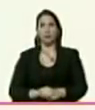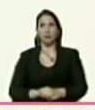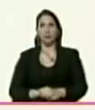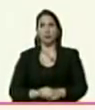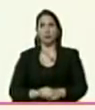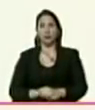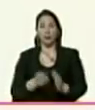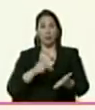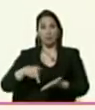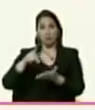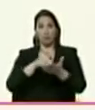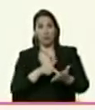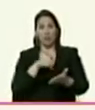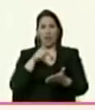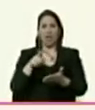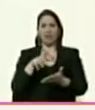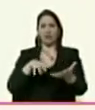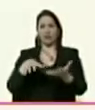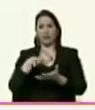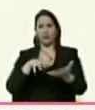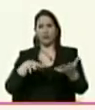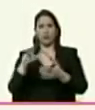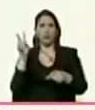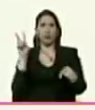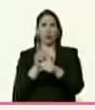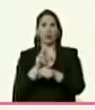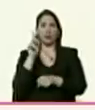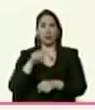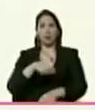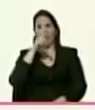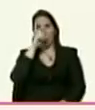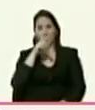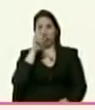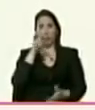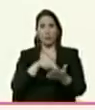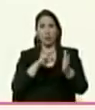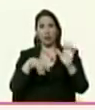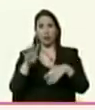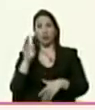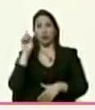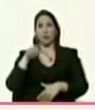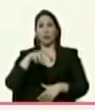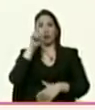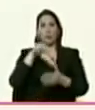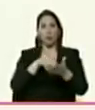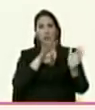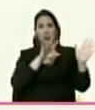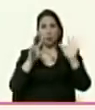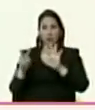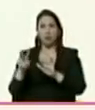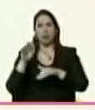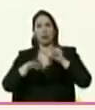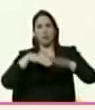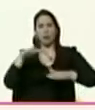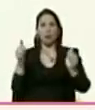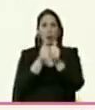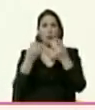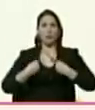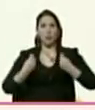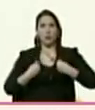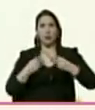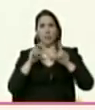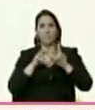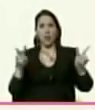violencia durante el año 2014, así como en el año 2017. Lo importante es que avanza. avanza la convivencia pacífica, la